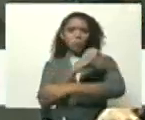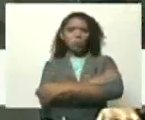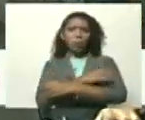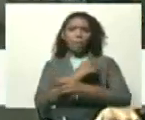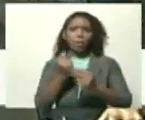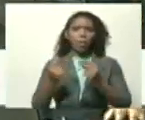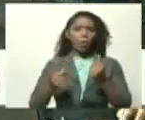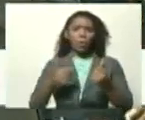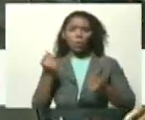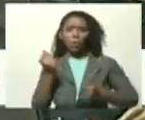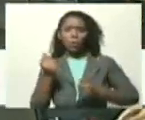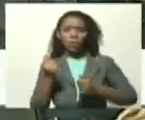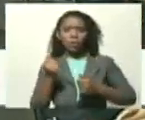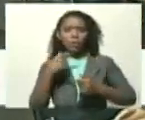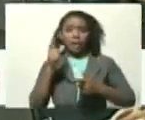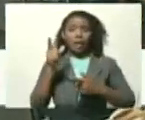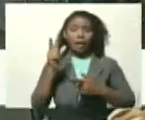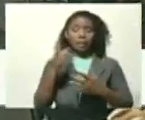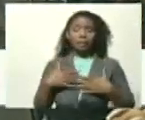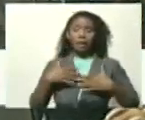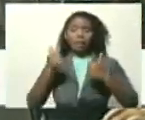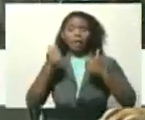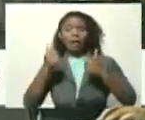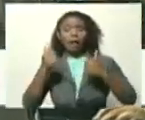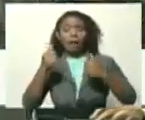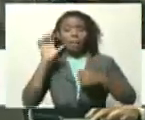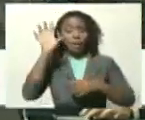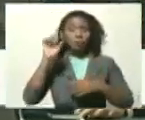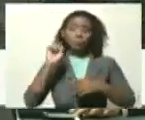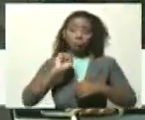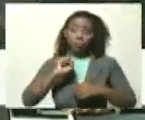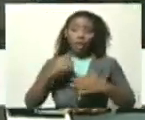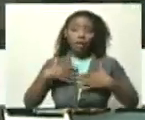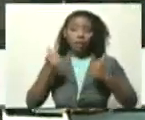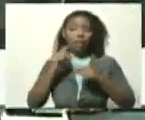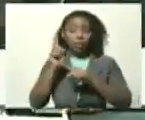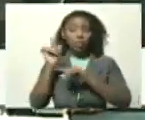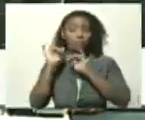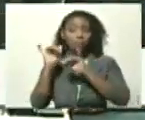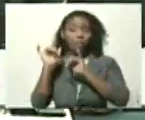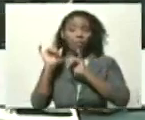reaccionaria, de salvar al país. Bueno, si hay que salvar al país, hay que salvarlo de ellos